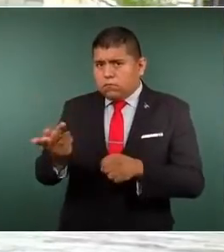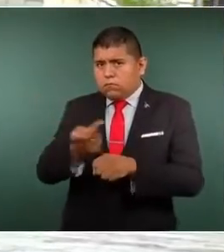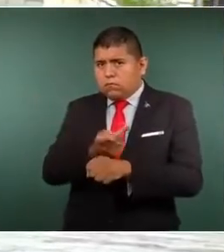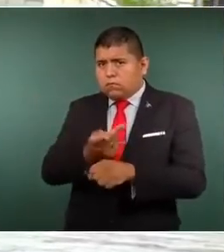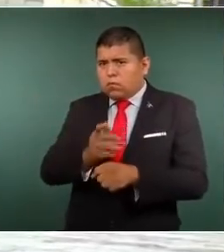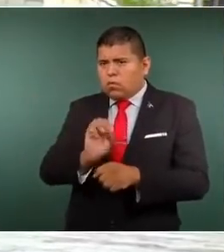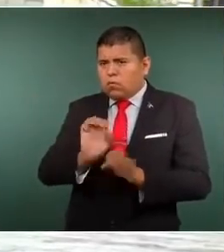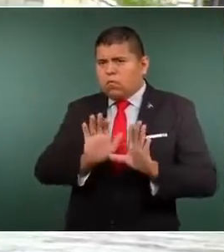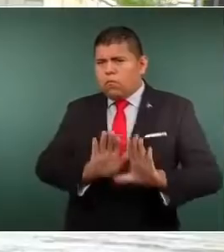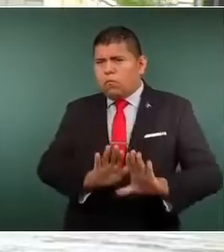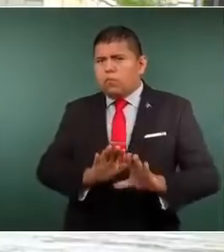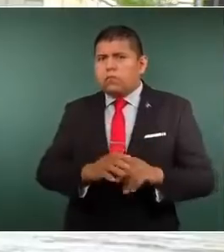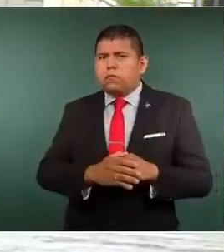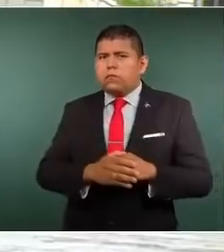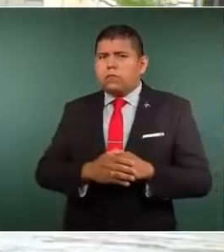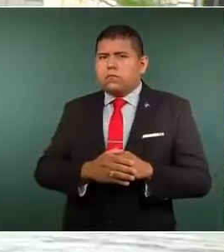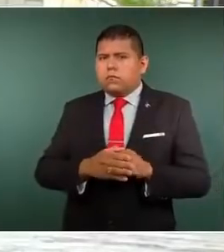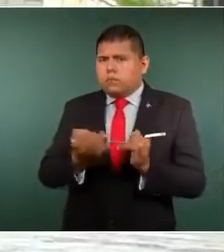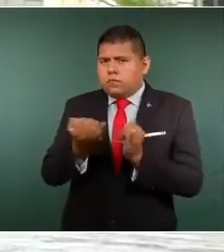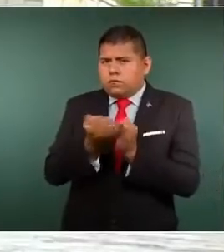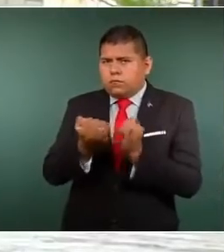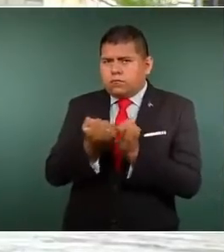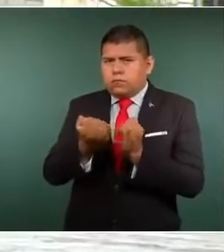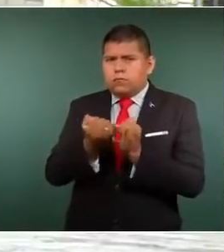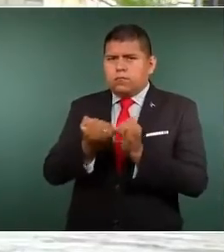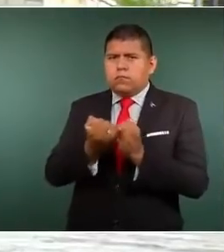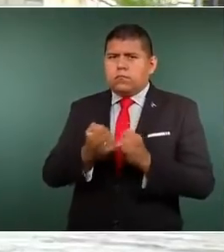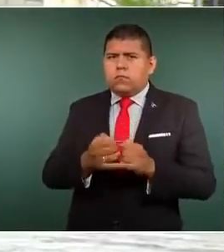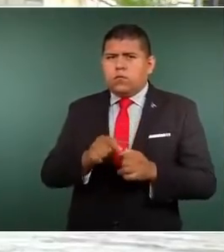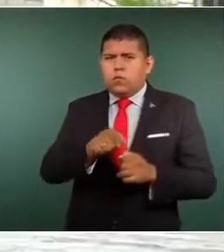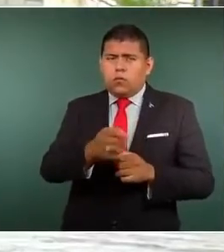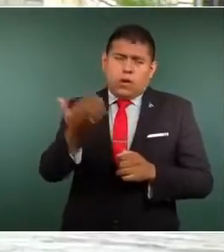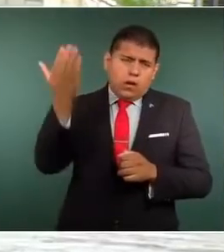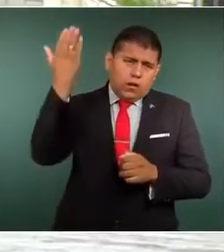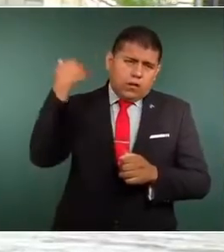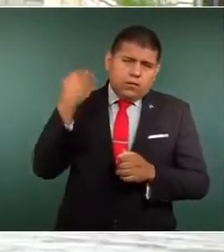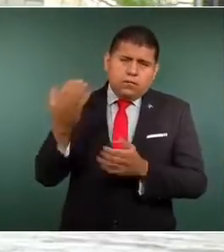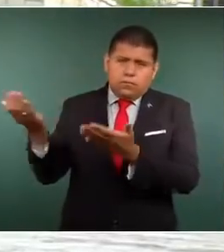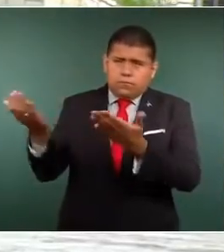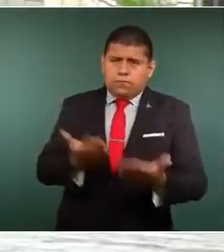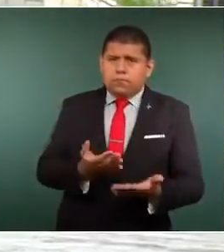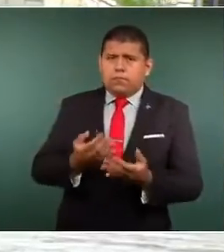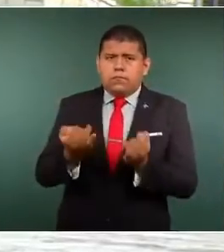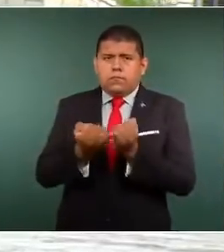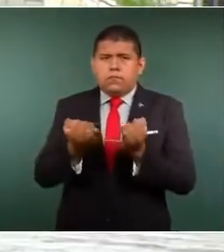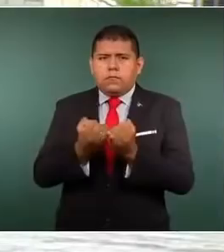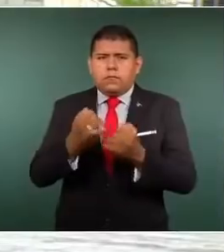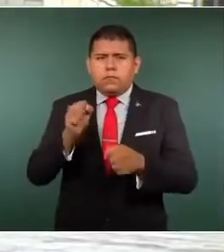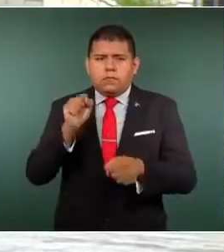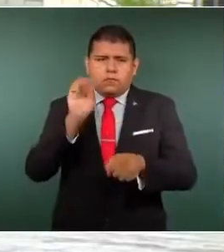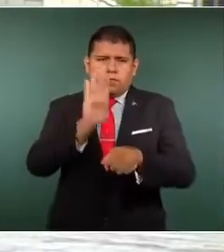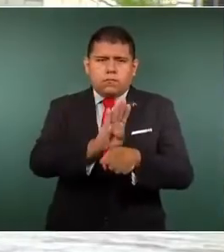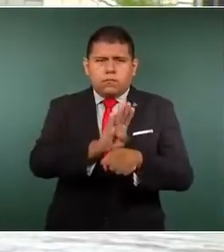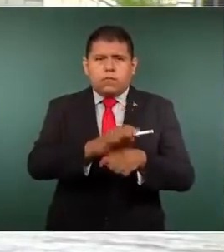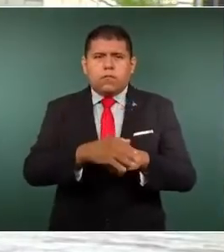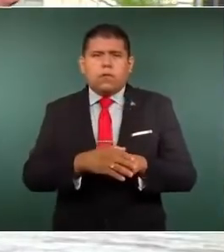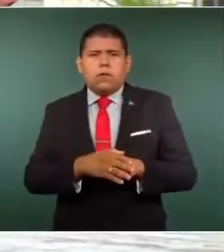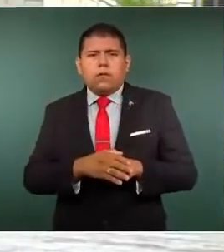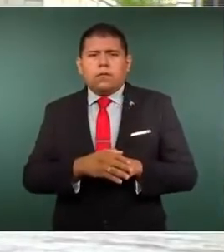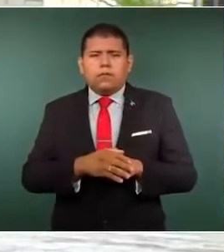y reiterarle lo que le dijimos aquí la última vez que vino que sea san blas